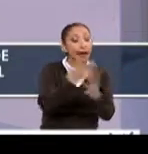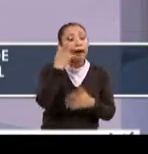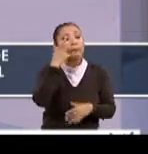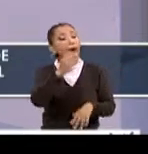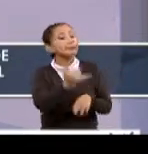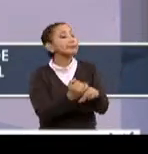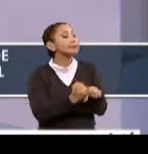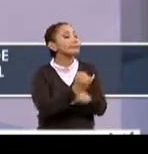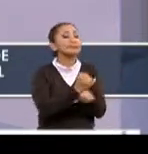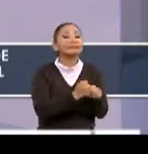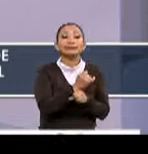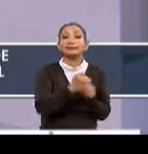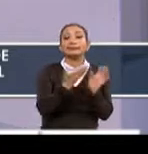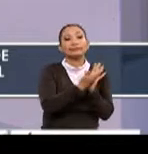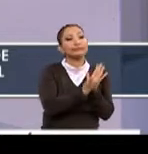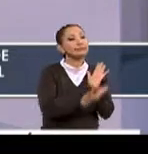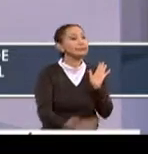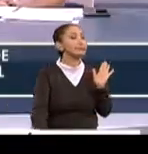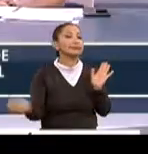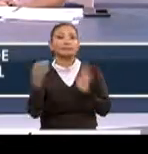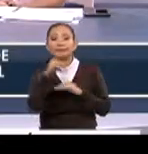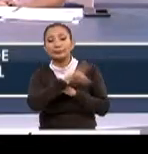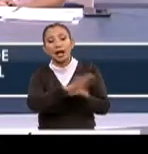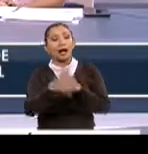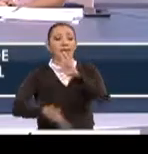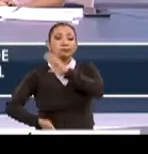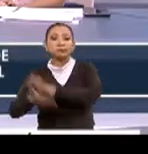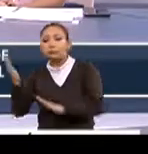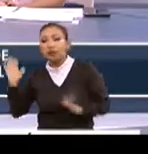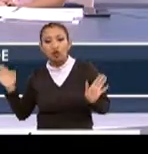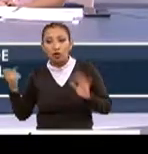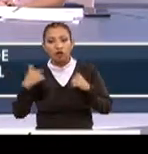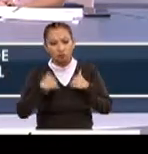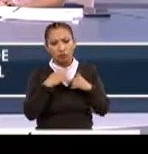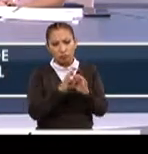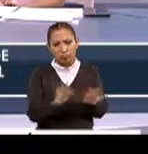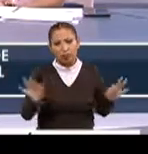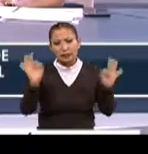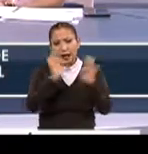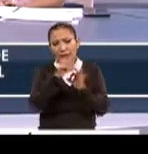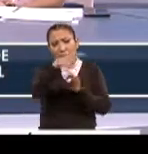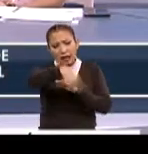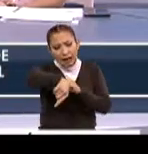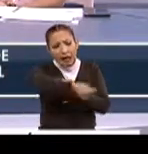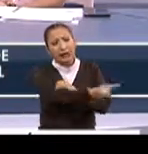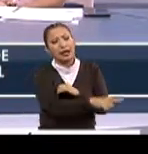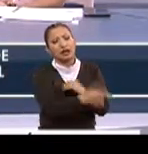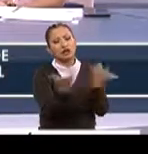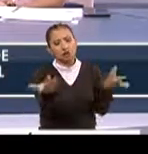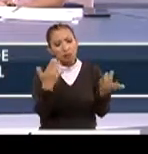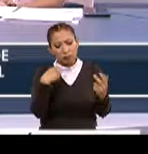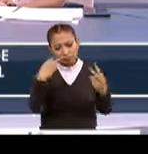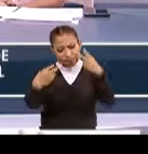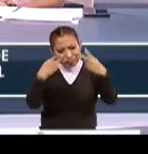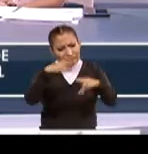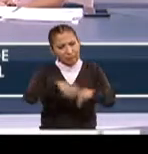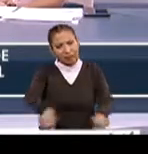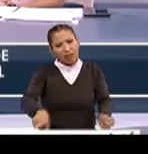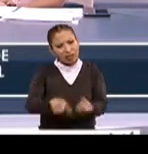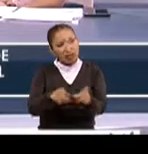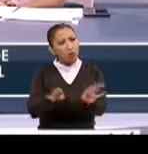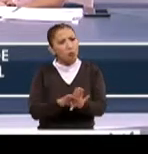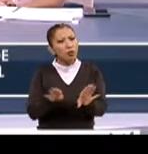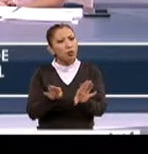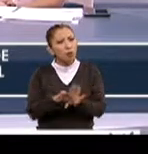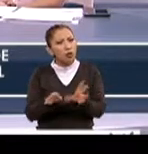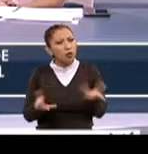que pasa una temporada ahí y se va, ¿no? O sea, para mí era muy importante que ellos no nos percibieran de otra manera,